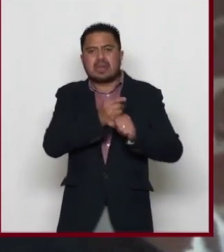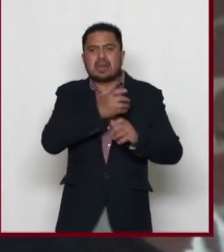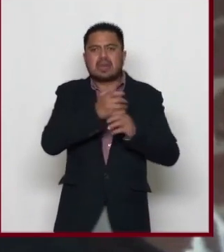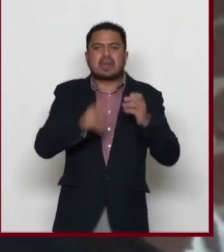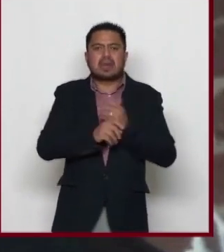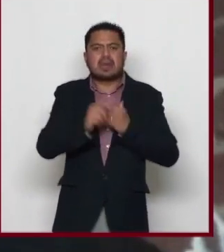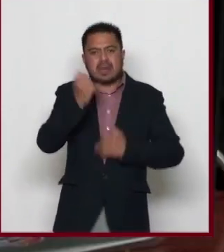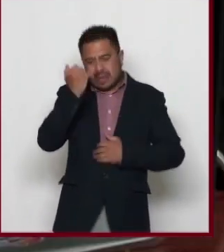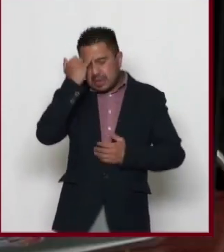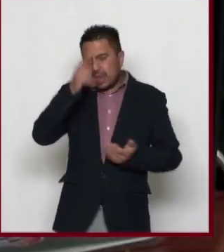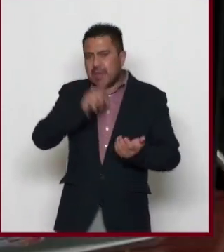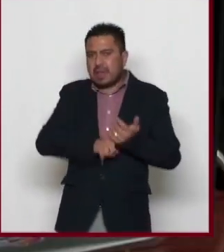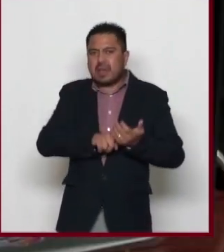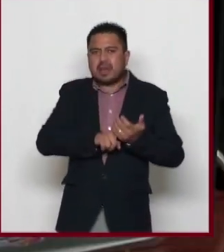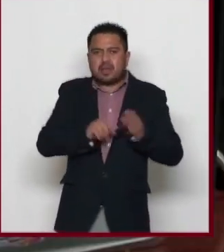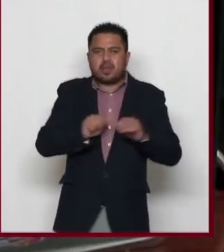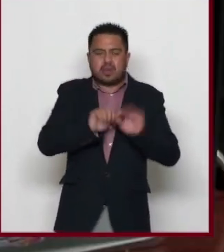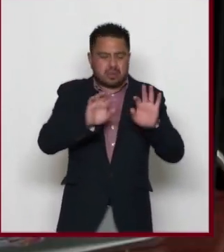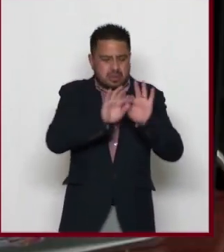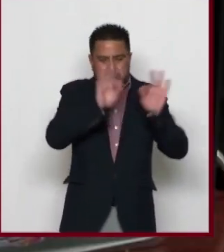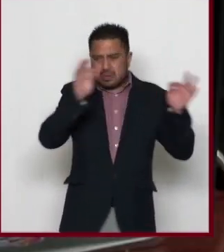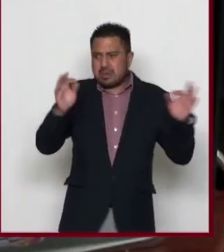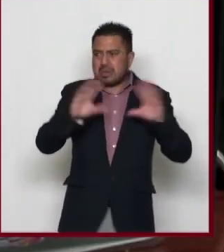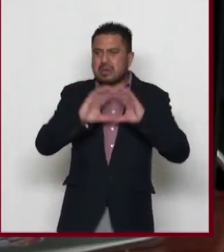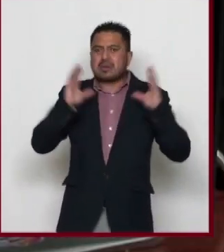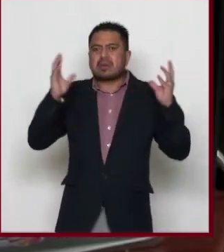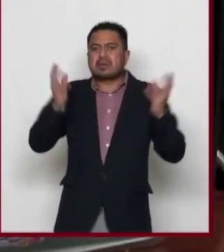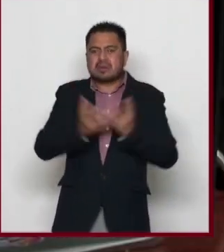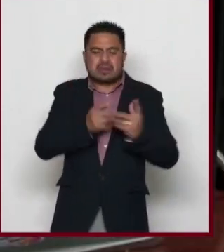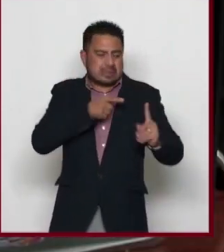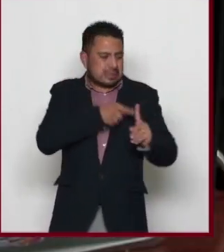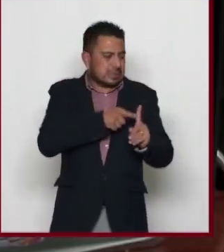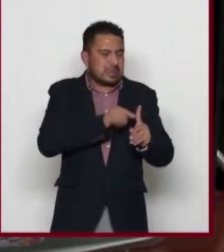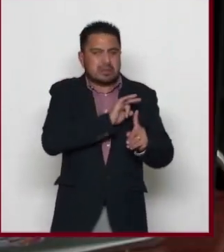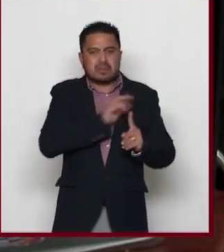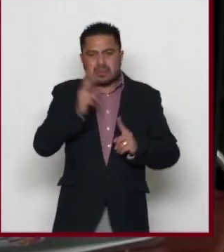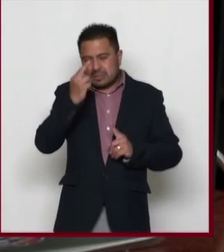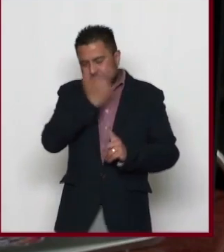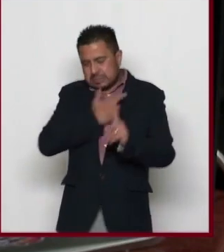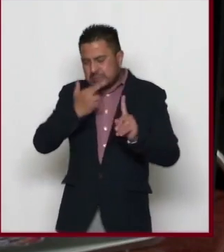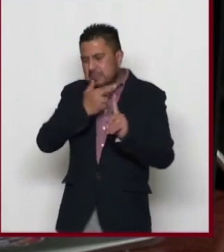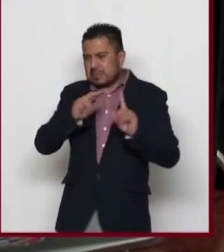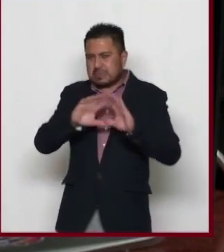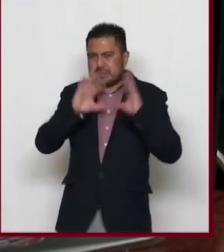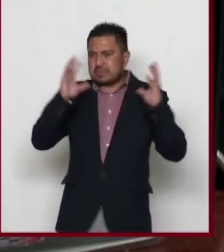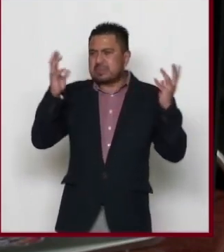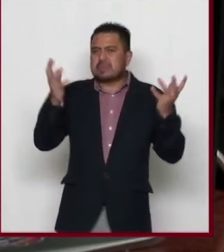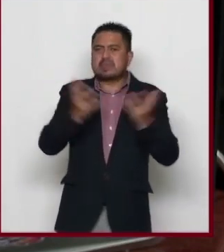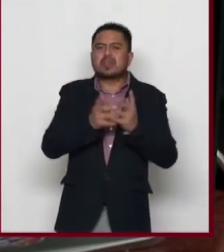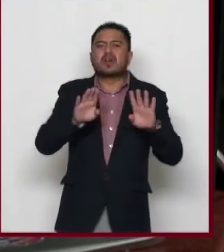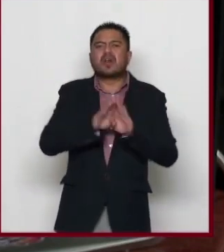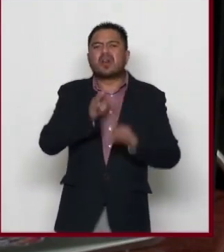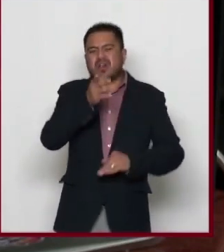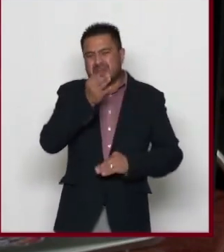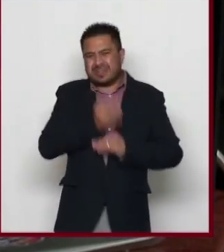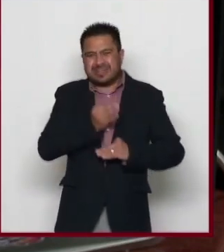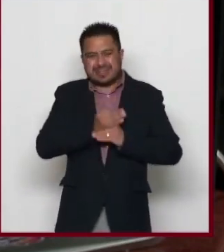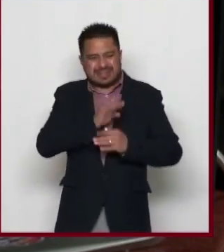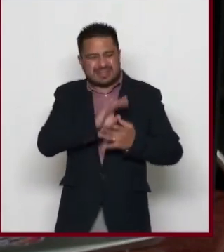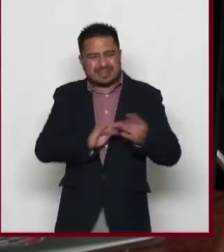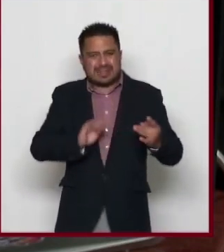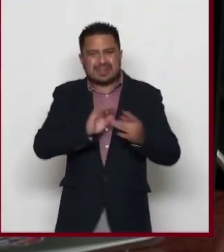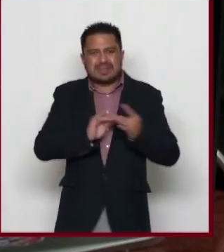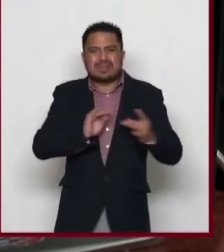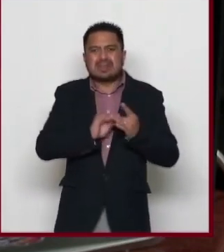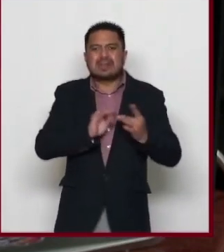tomarlas en cuenta y hay que añadir, imagínense usted, hay que añadir la atmósfera de la Tierra, pues ahí está estorbándonos. Digo, si la observación va a ser en